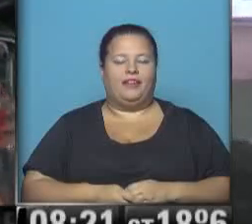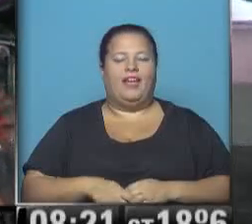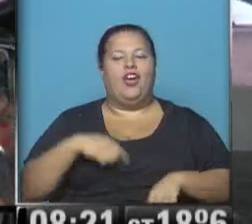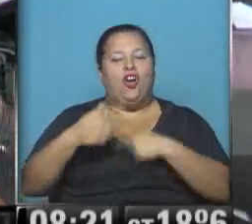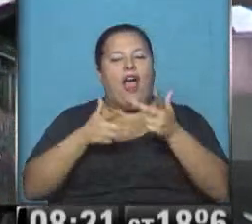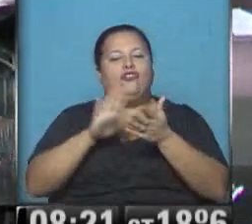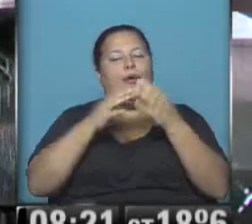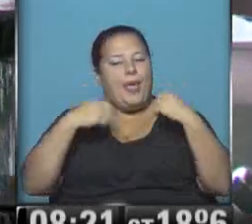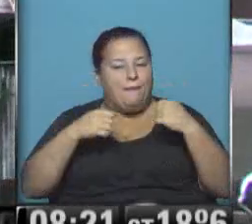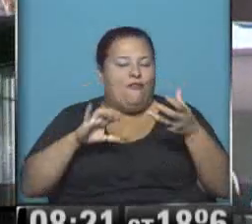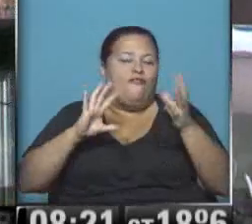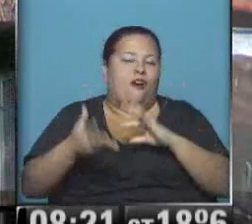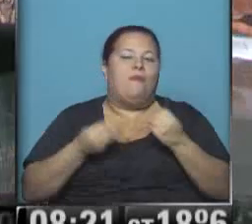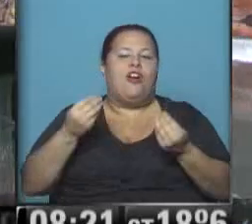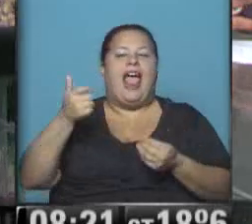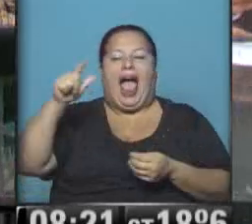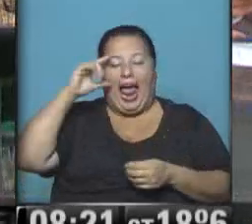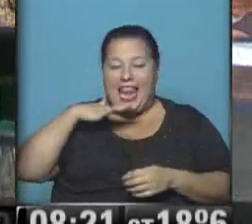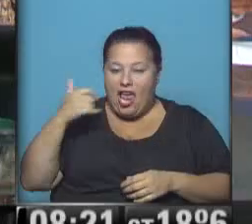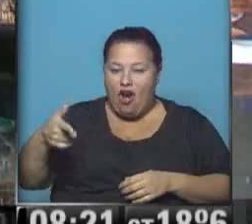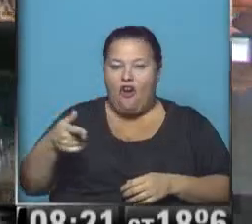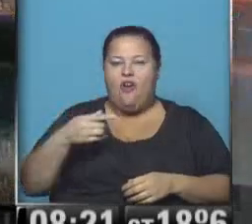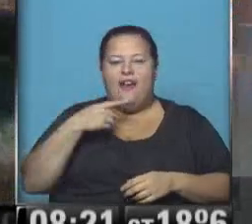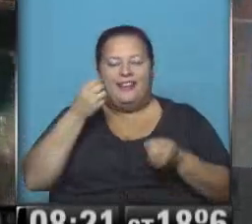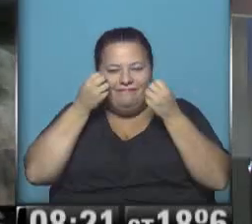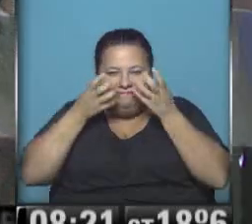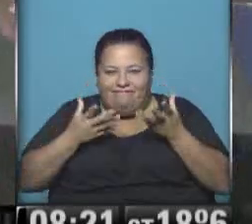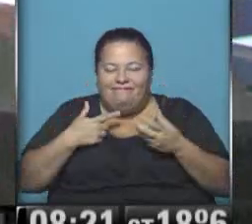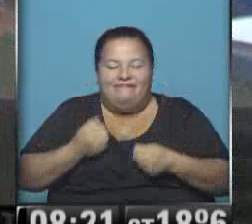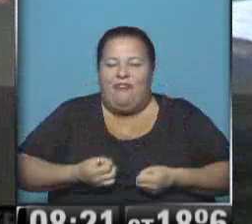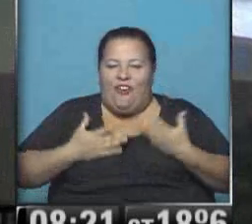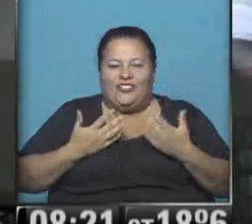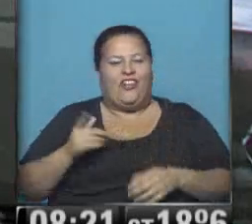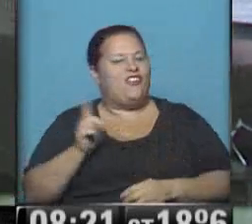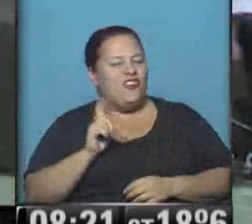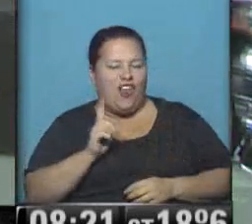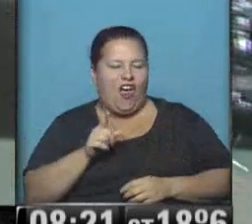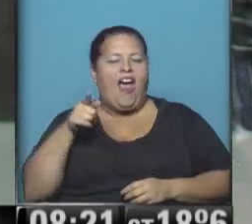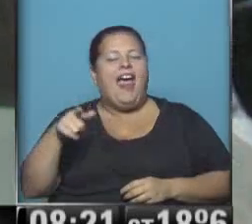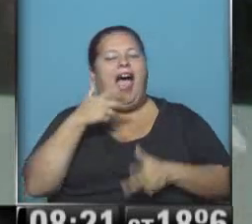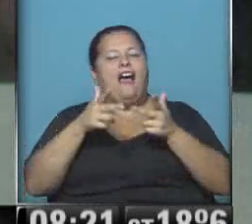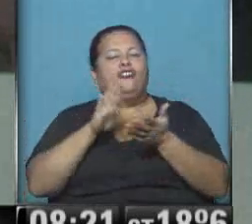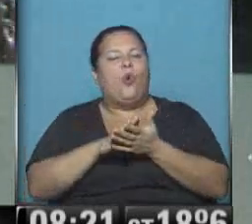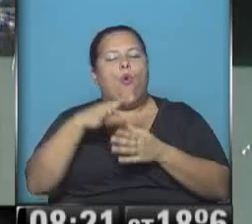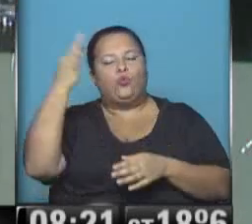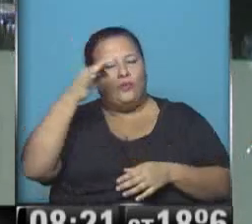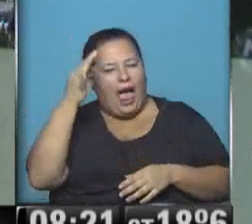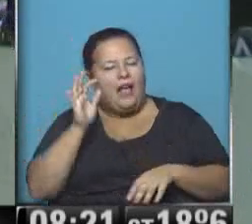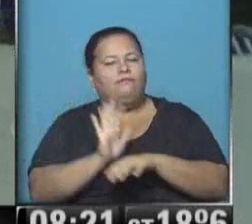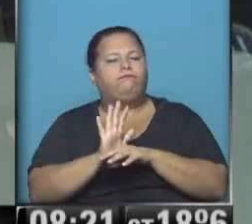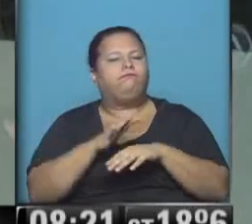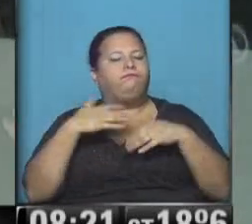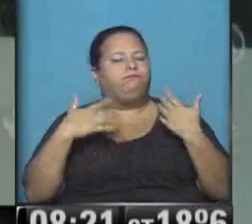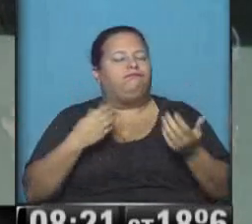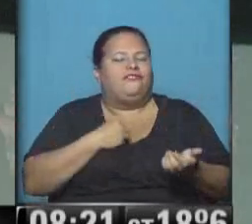Seguimos hablando de deportes, de alguna manera, porque Alejo tiene una... Se llena los ojitos de lágrimas, se emociona. No. Él nos va a hablar de una obra que tiene